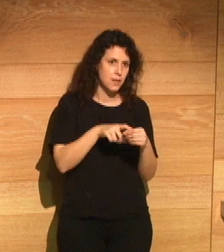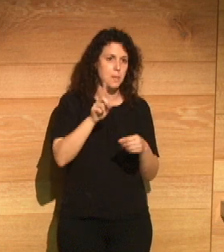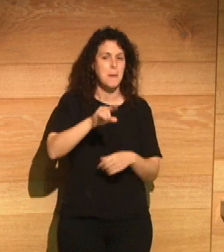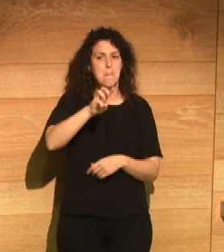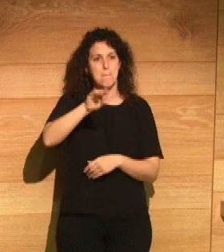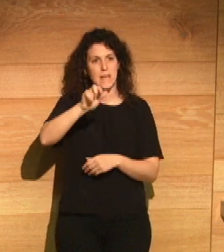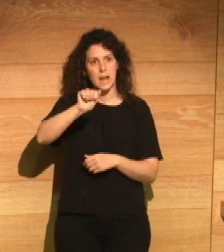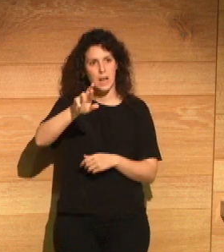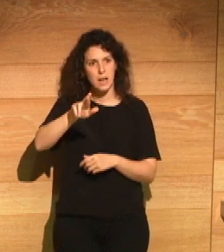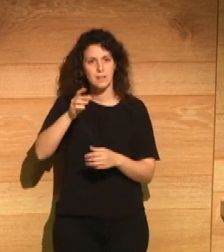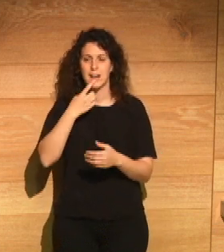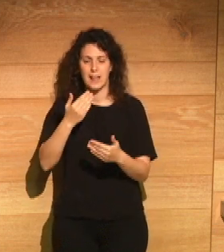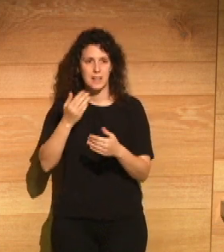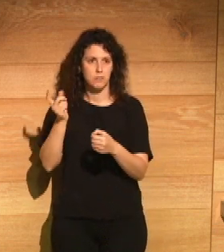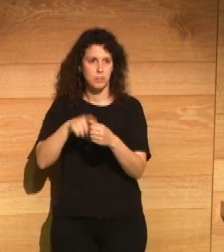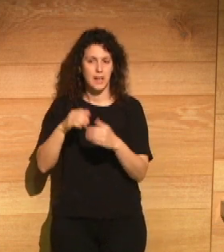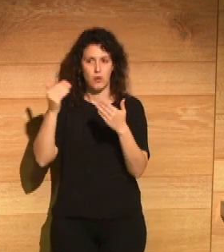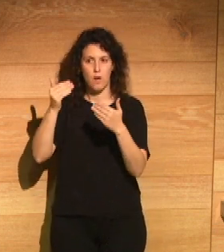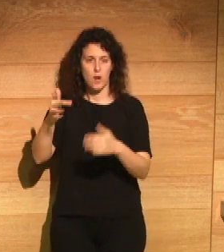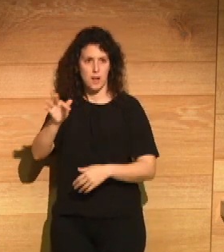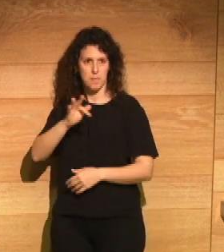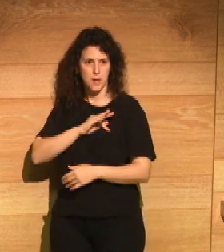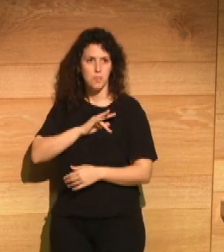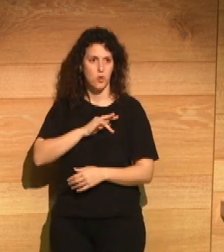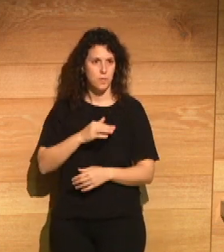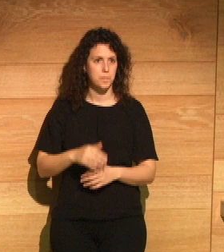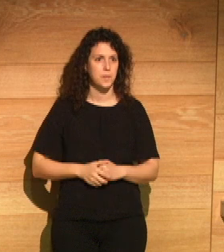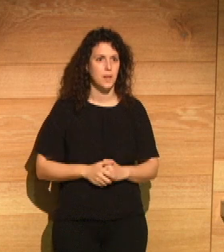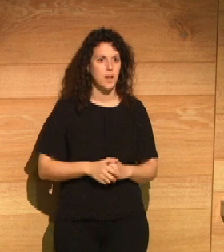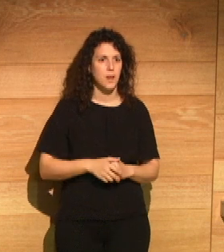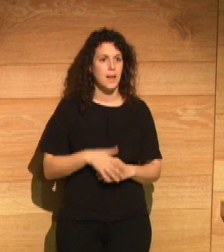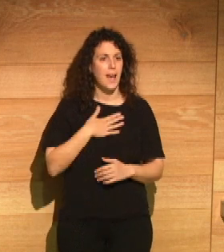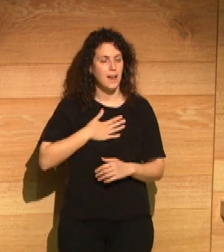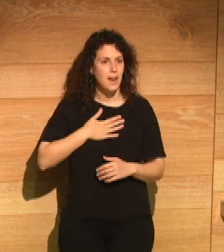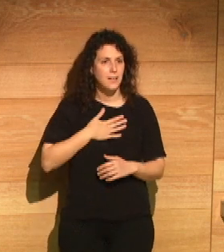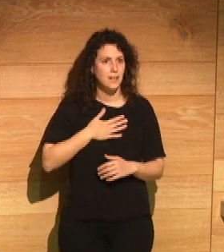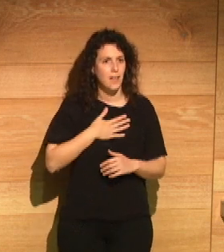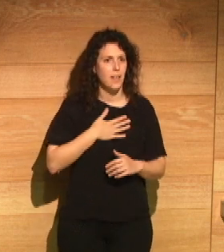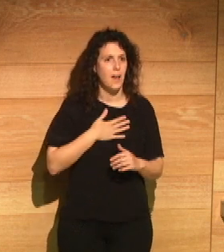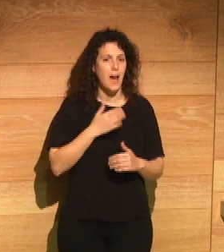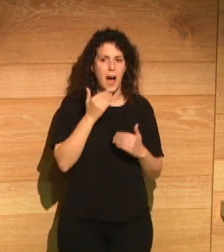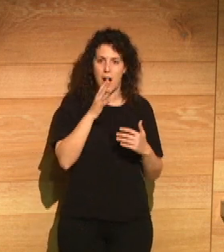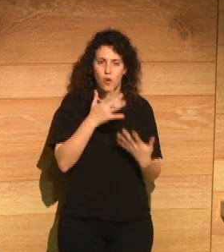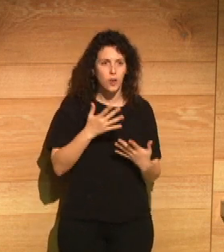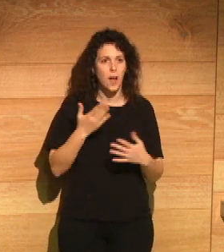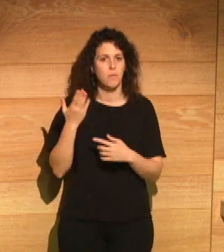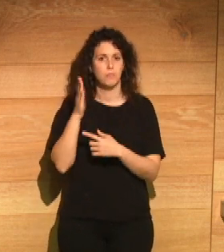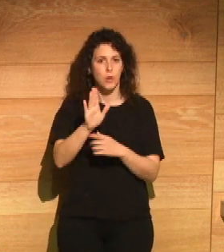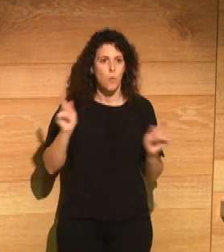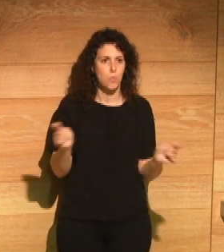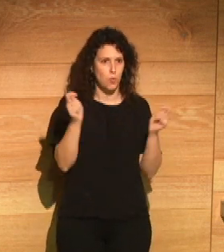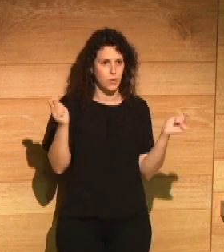Pilar, enhorabuena de nuevo por el premio y me encanta ahora empezar a hacerlo público, que la gente vea